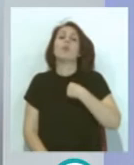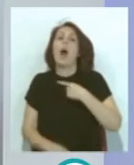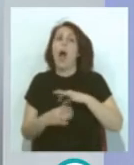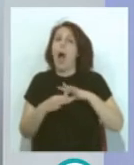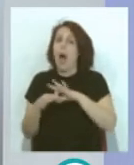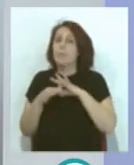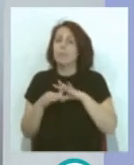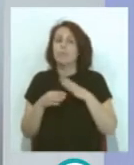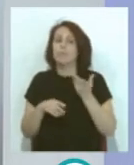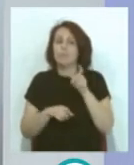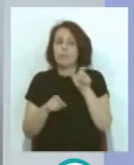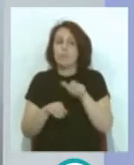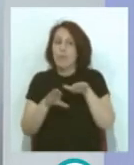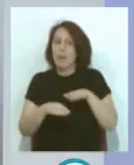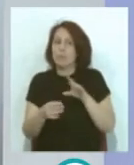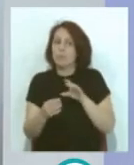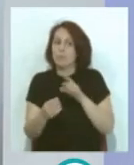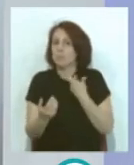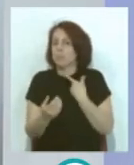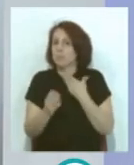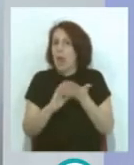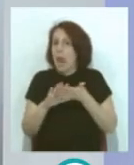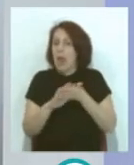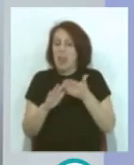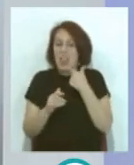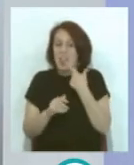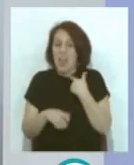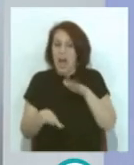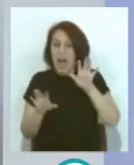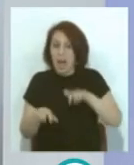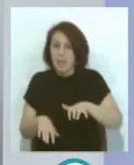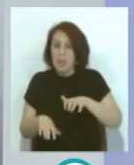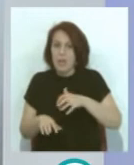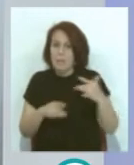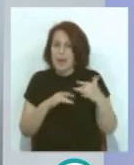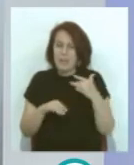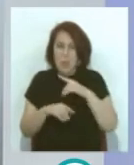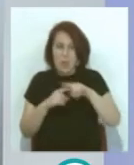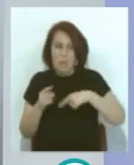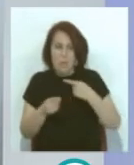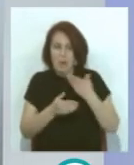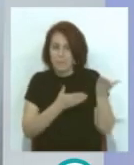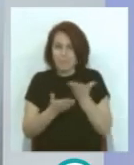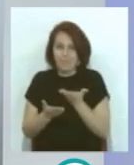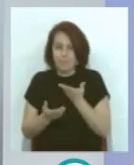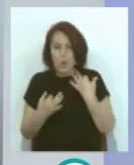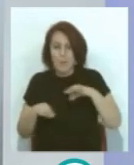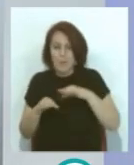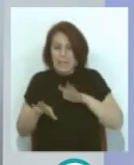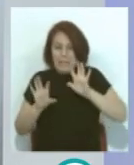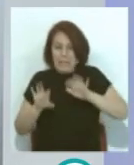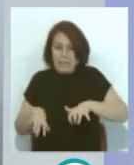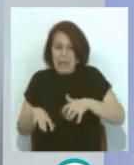amigos y aficionados, que no es habitual que se le dé bien al Cádiz el partido después de un recibimiento, y en este caso fue la